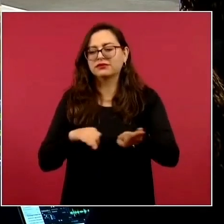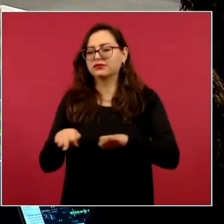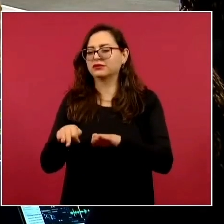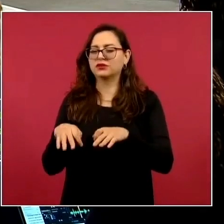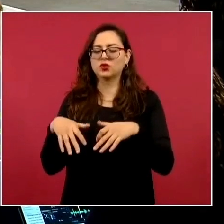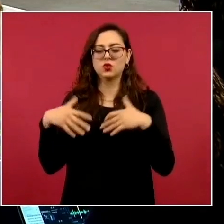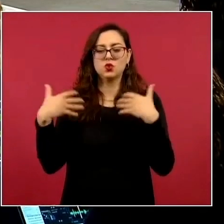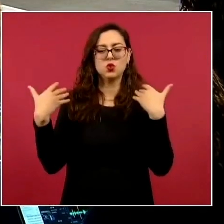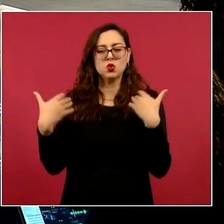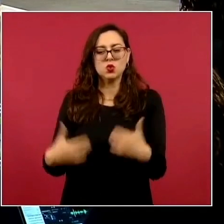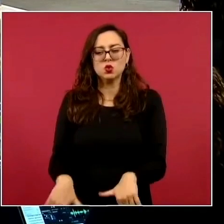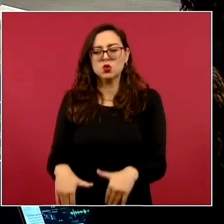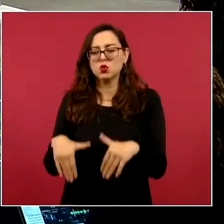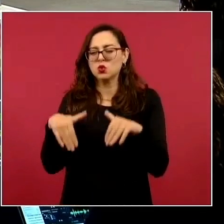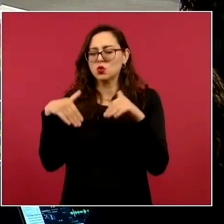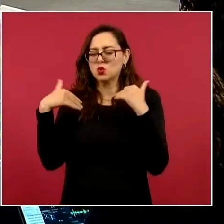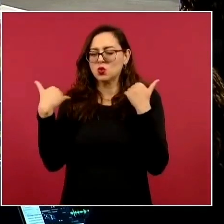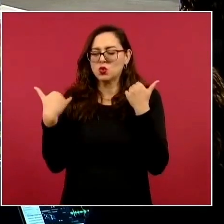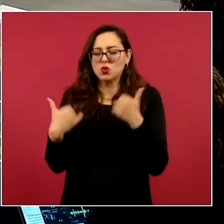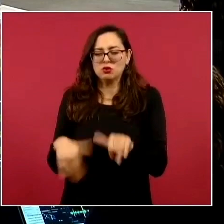alto nivel